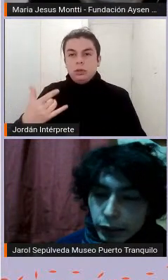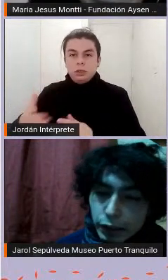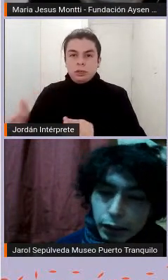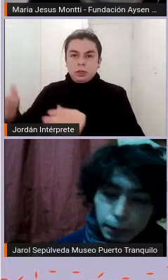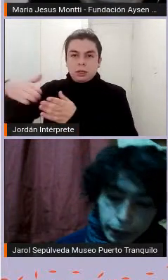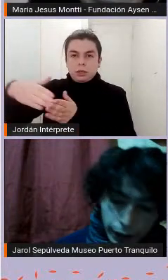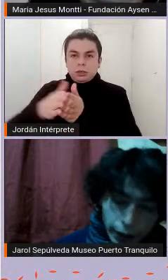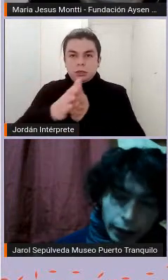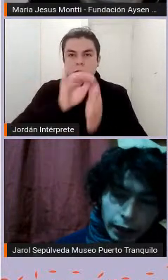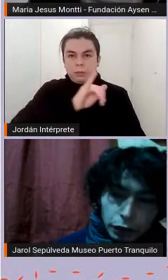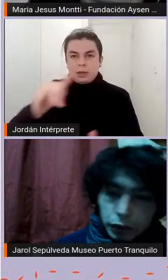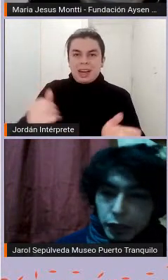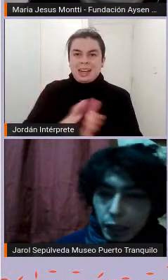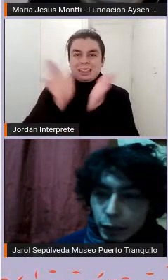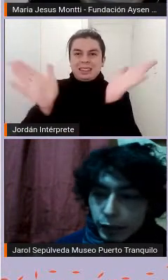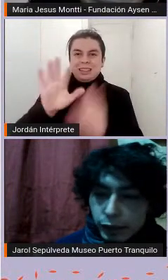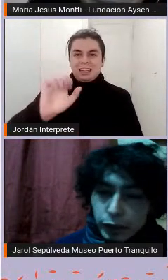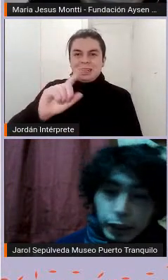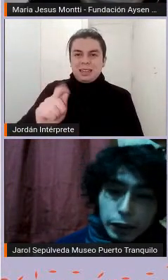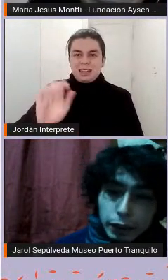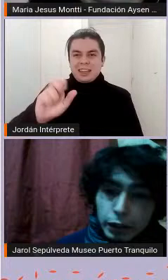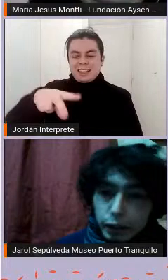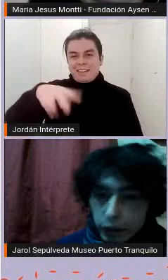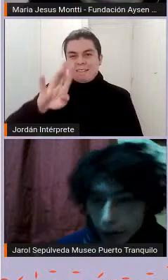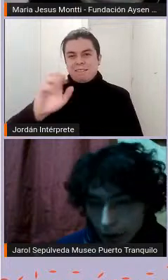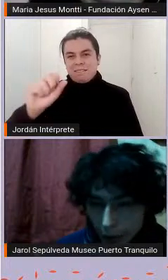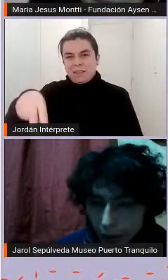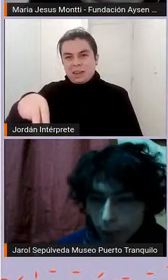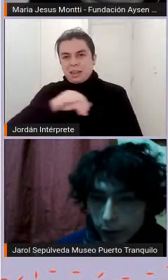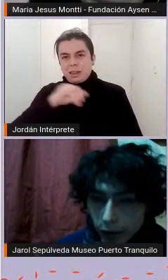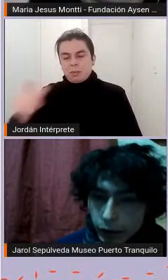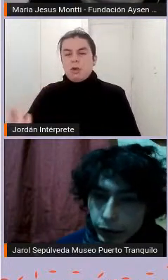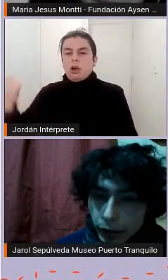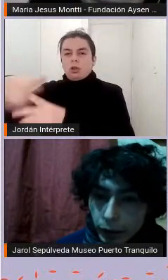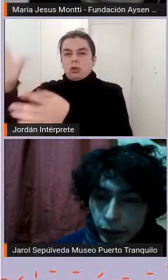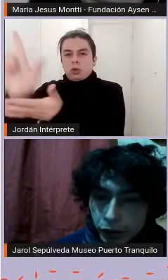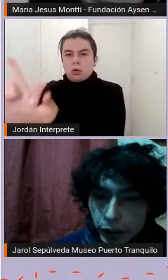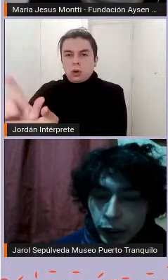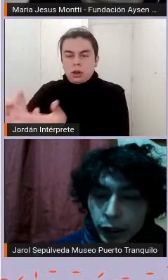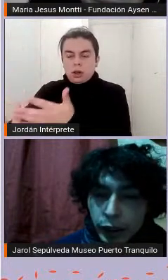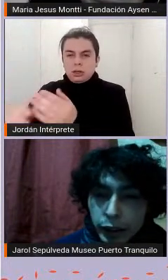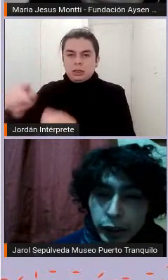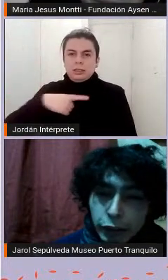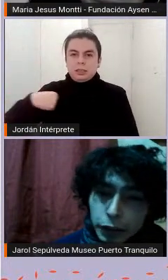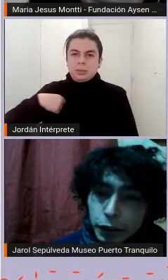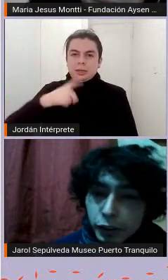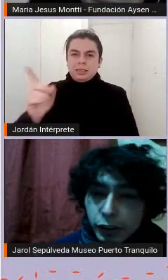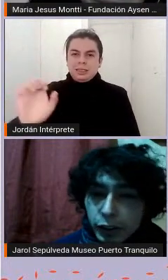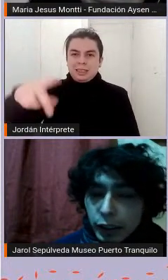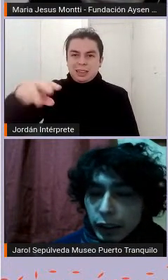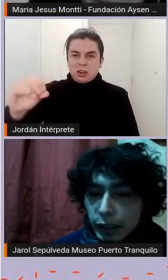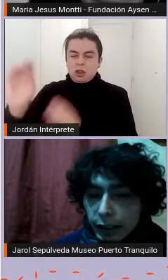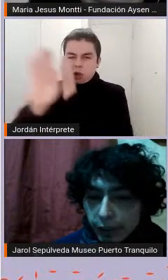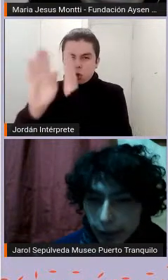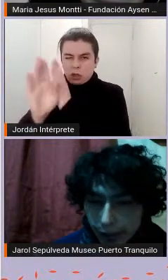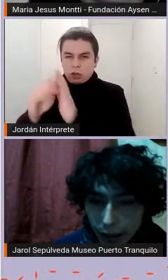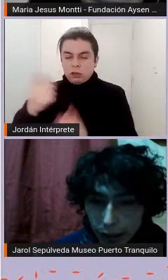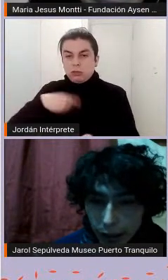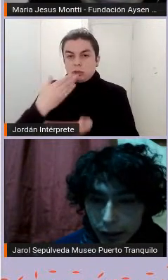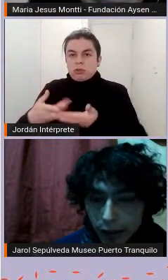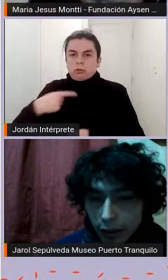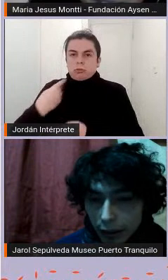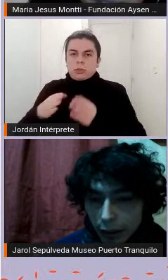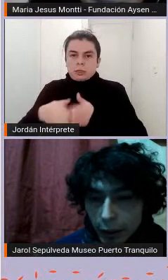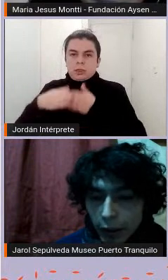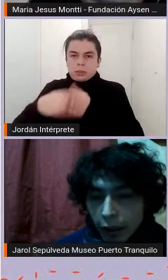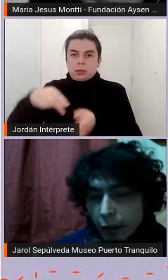San Esteban y después nosotros llegamos hasta Seno de Escondido, en donde tenemos que desplazarnos en embarcaciones. Y de fondo se ve el glaciar San